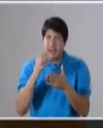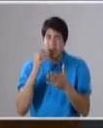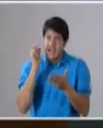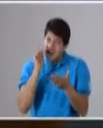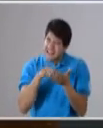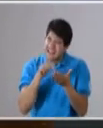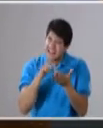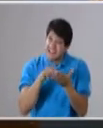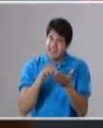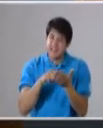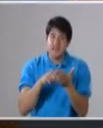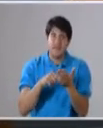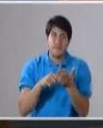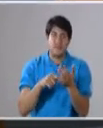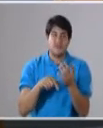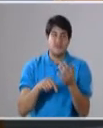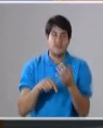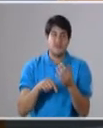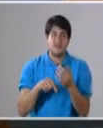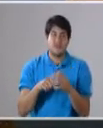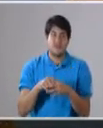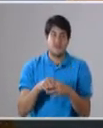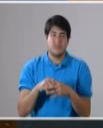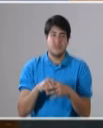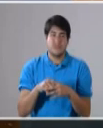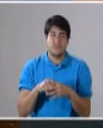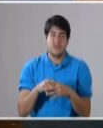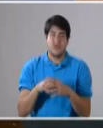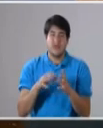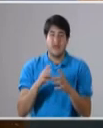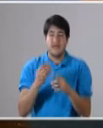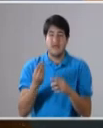el mensaje que dice de estatua a estatua,